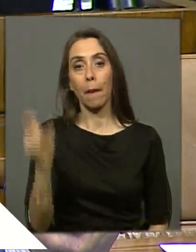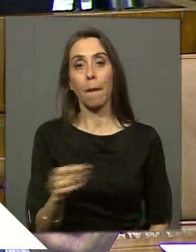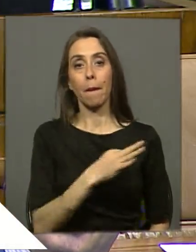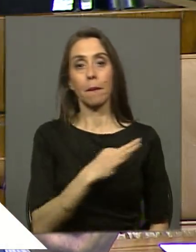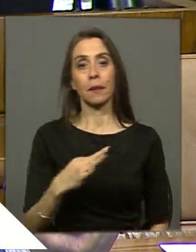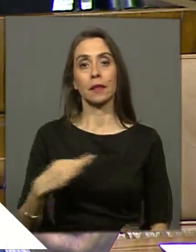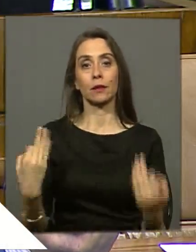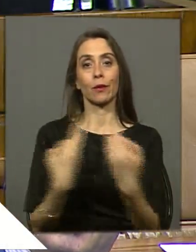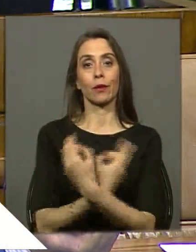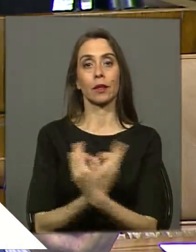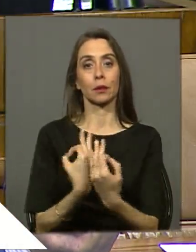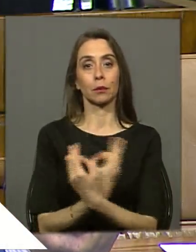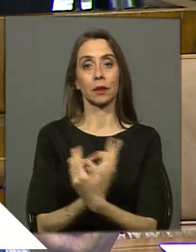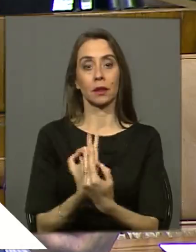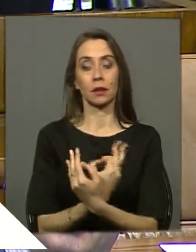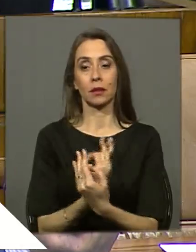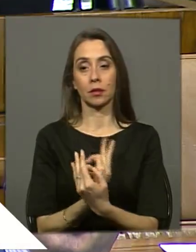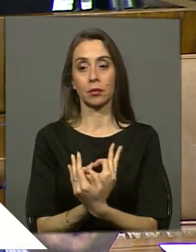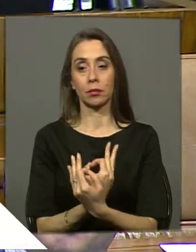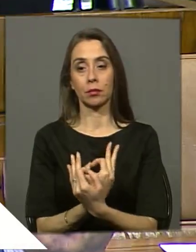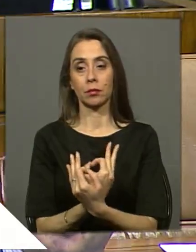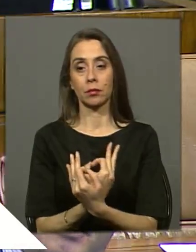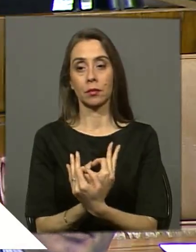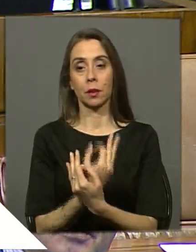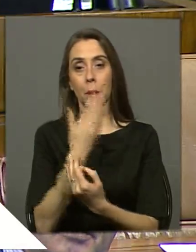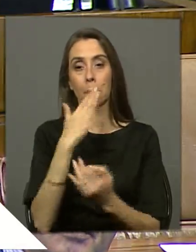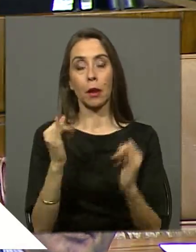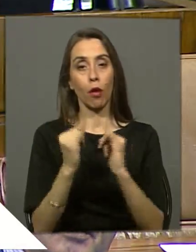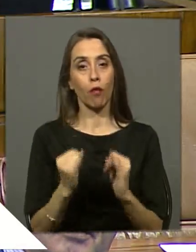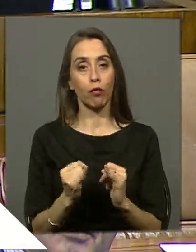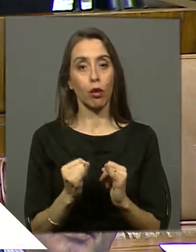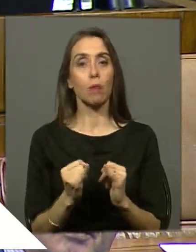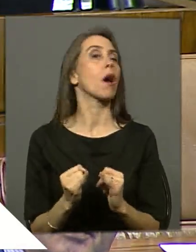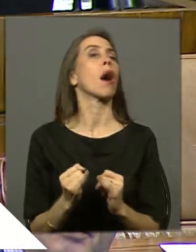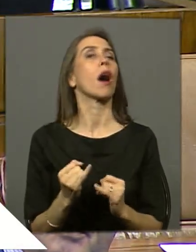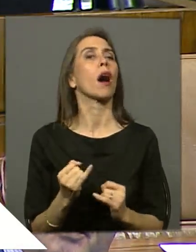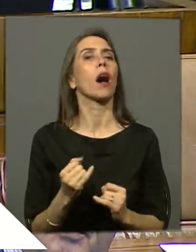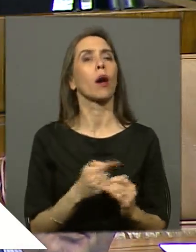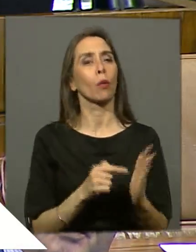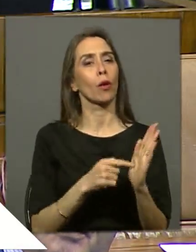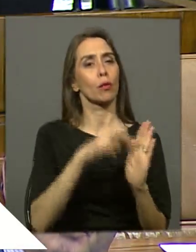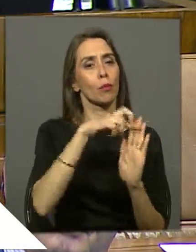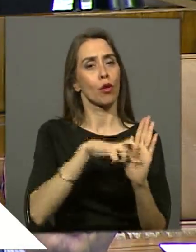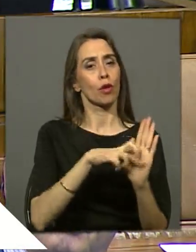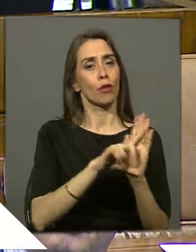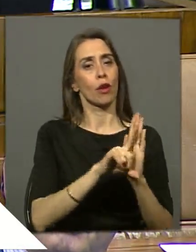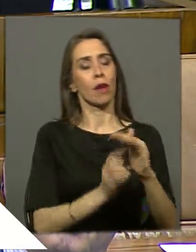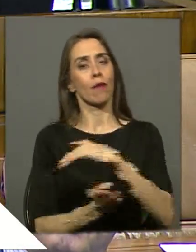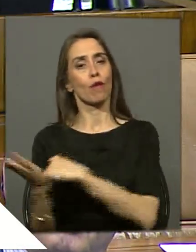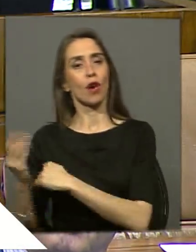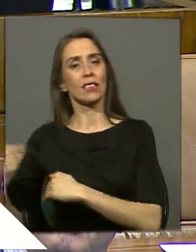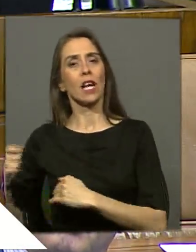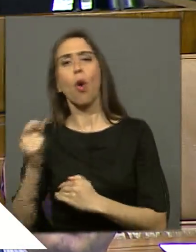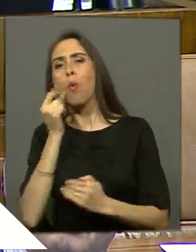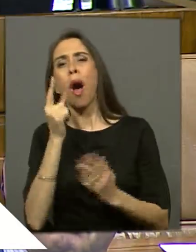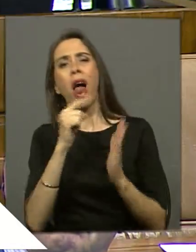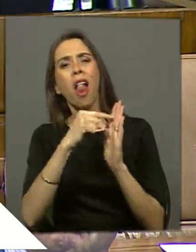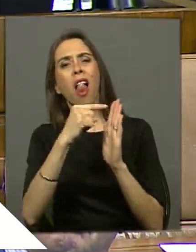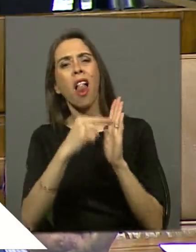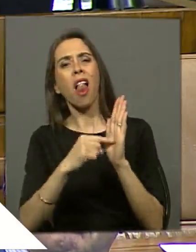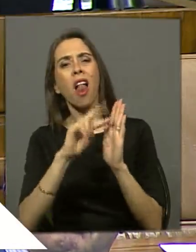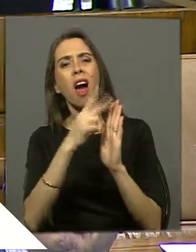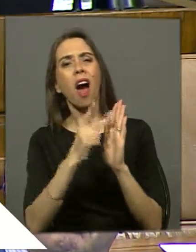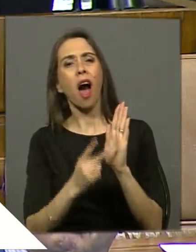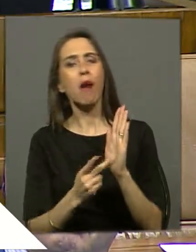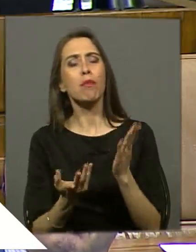explicarnos de mejor manera digamos los cambios que sufrió en el senado fundamentalmente me